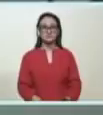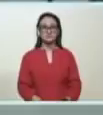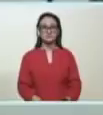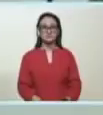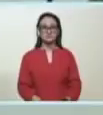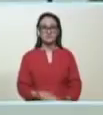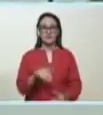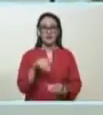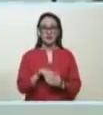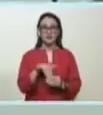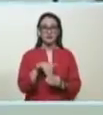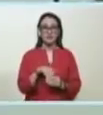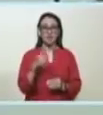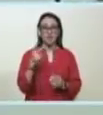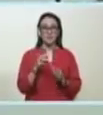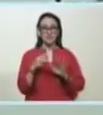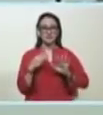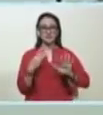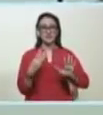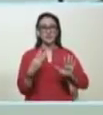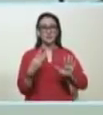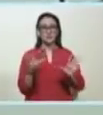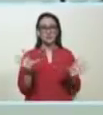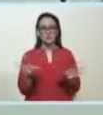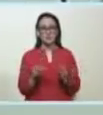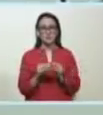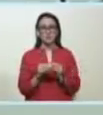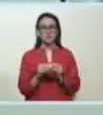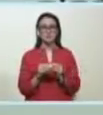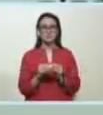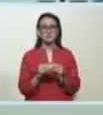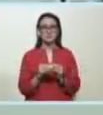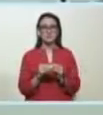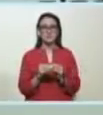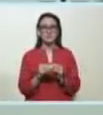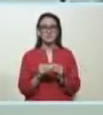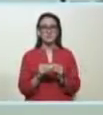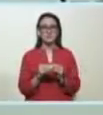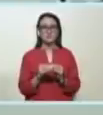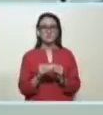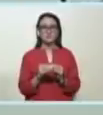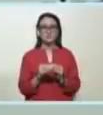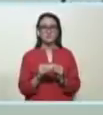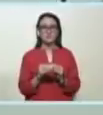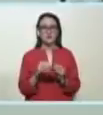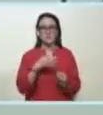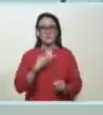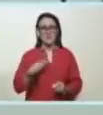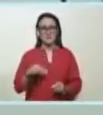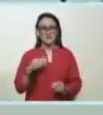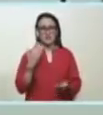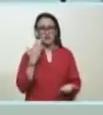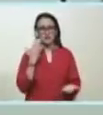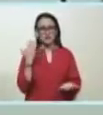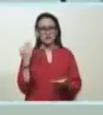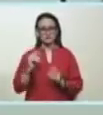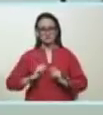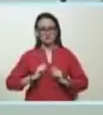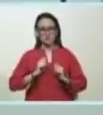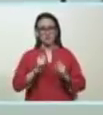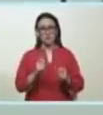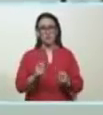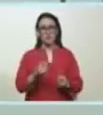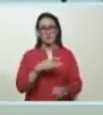Elecciones 2018, acta de totalización, adjudicación y proclamación, presidente de la